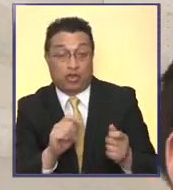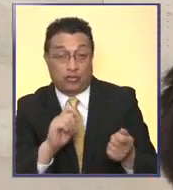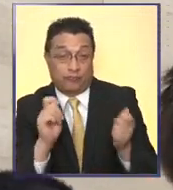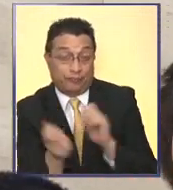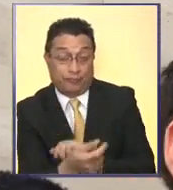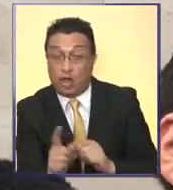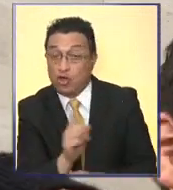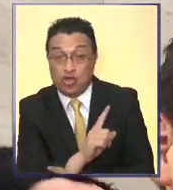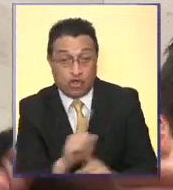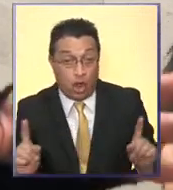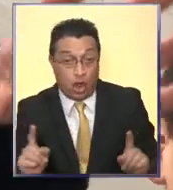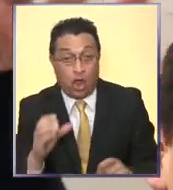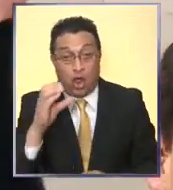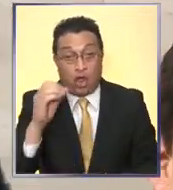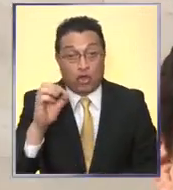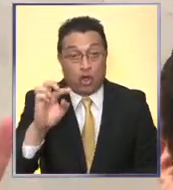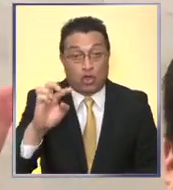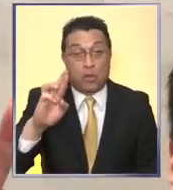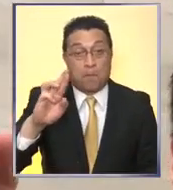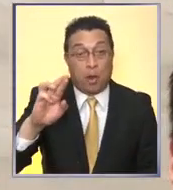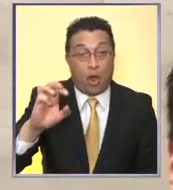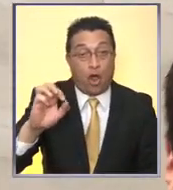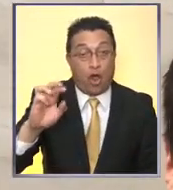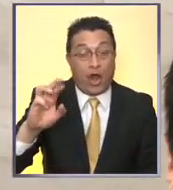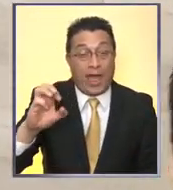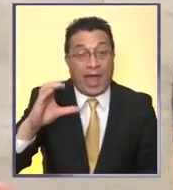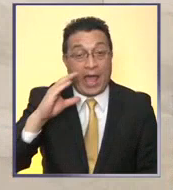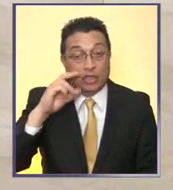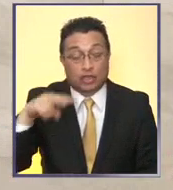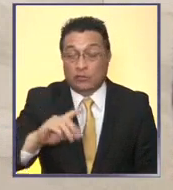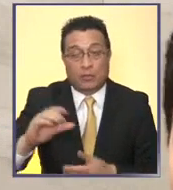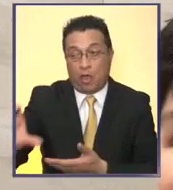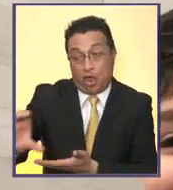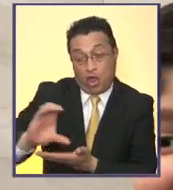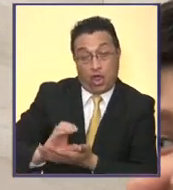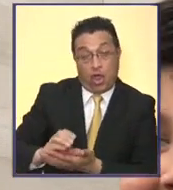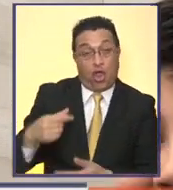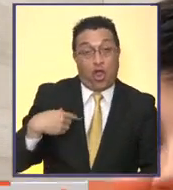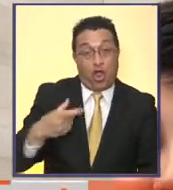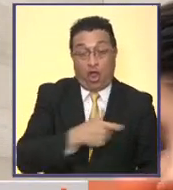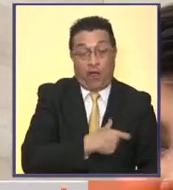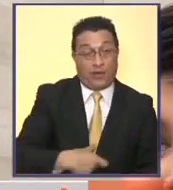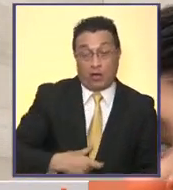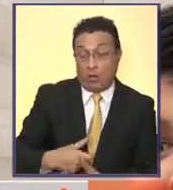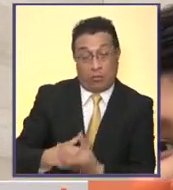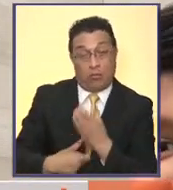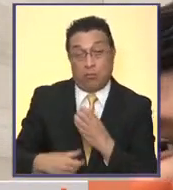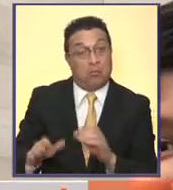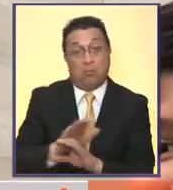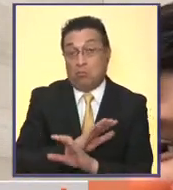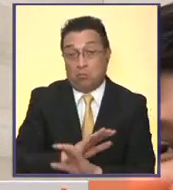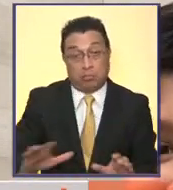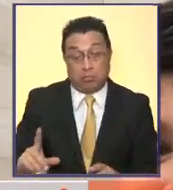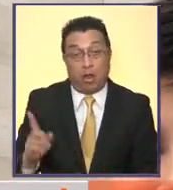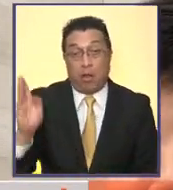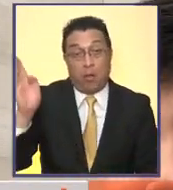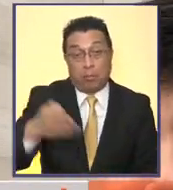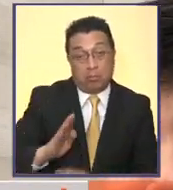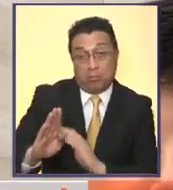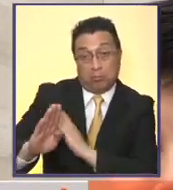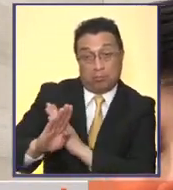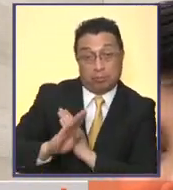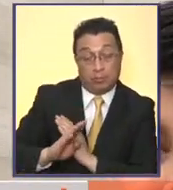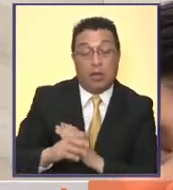gobierno no nos depositaba la subvención. Entonces, al no tener la subvención del Estado, como no pasamos a ser una corporación sin fines de